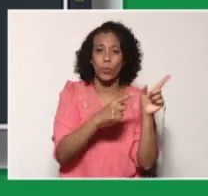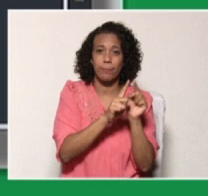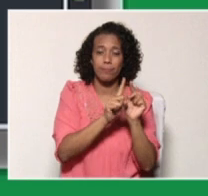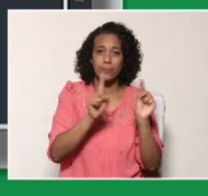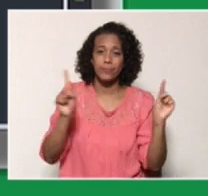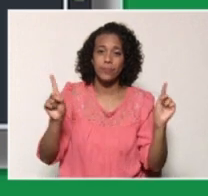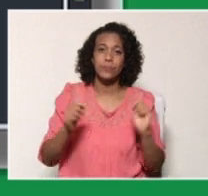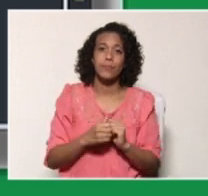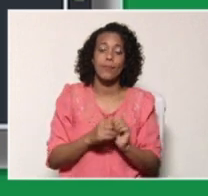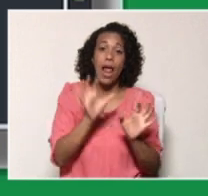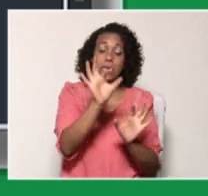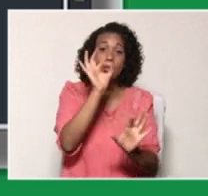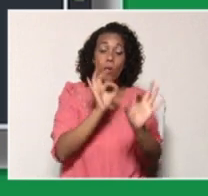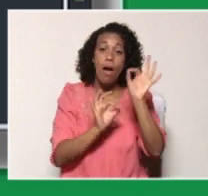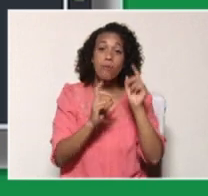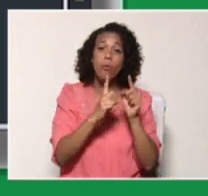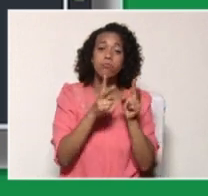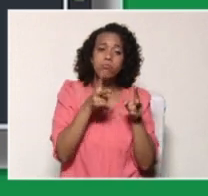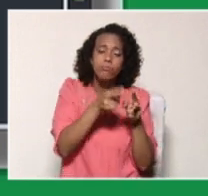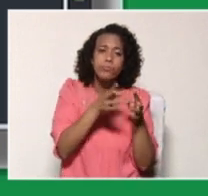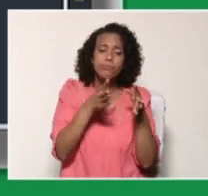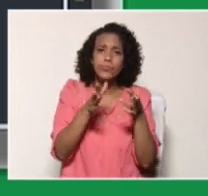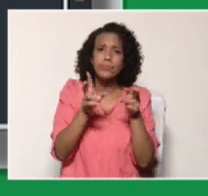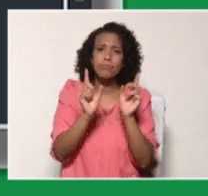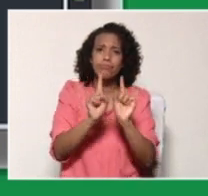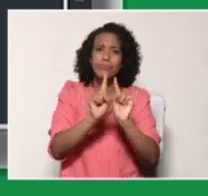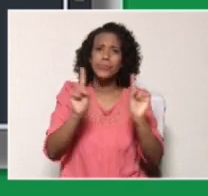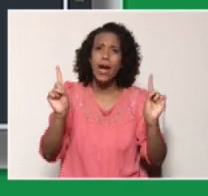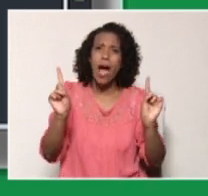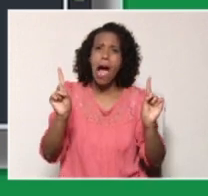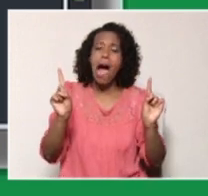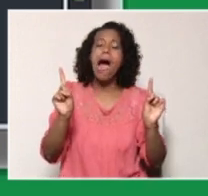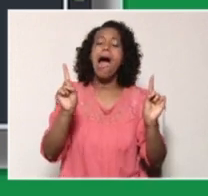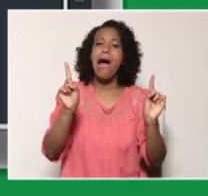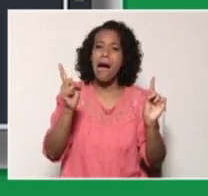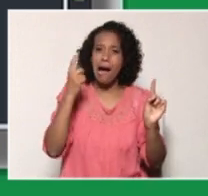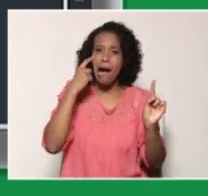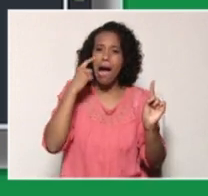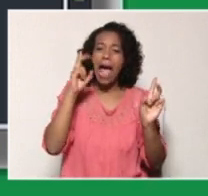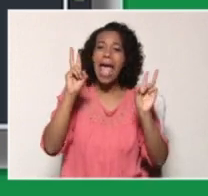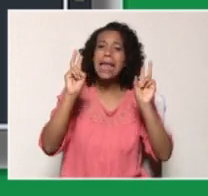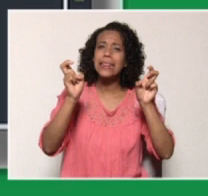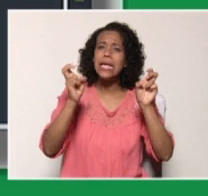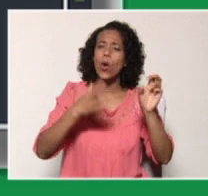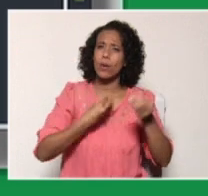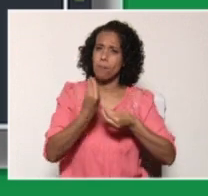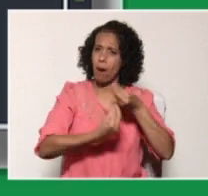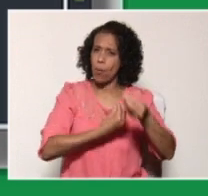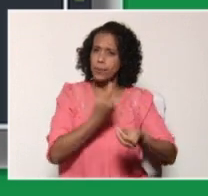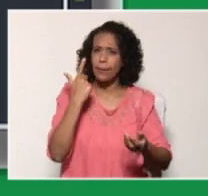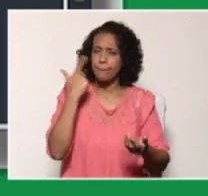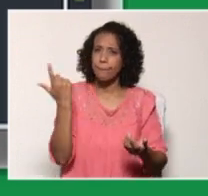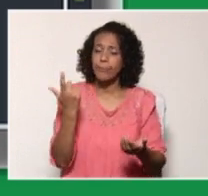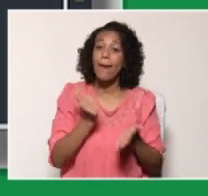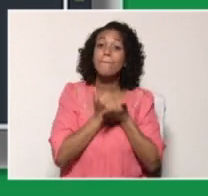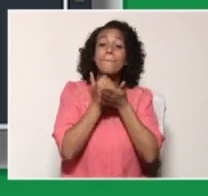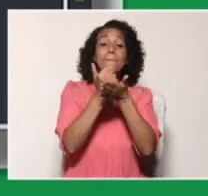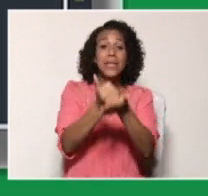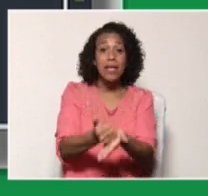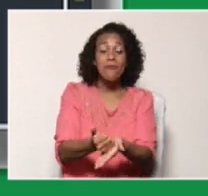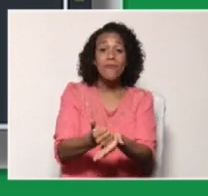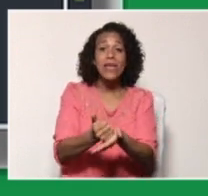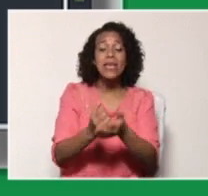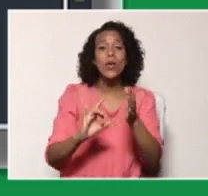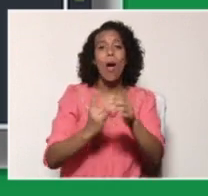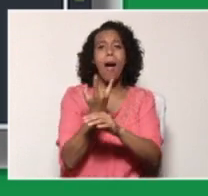principal. La seleccionamos y vamos a colocar el título que le vamos a dar, Beneficios de